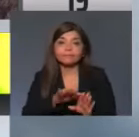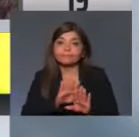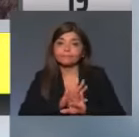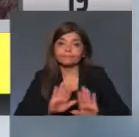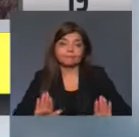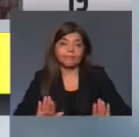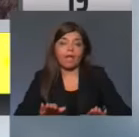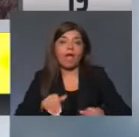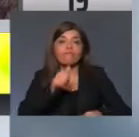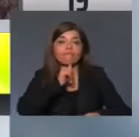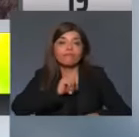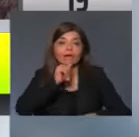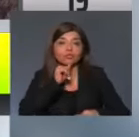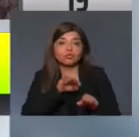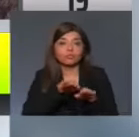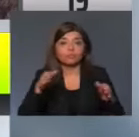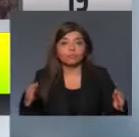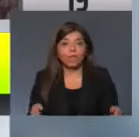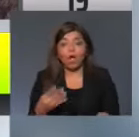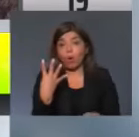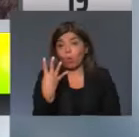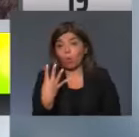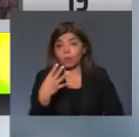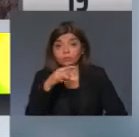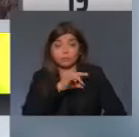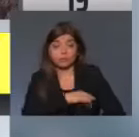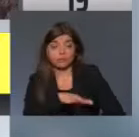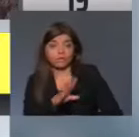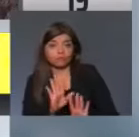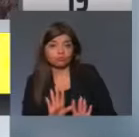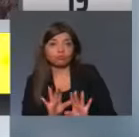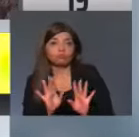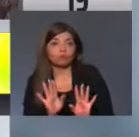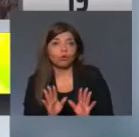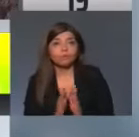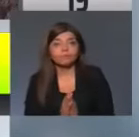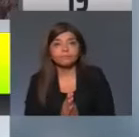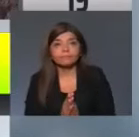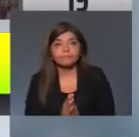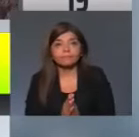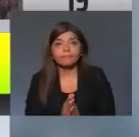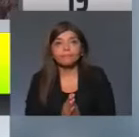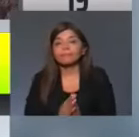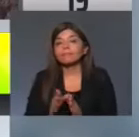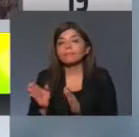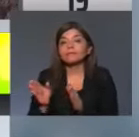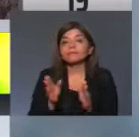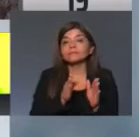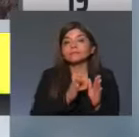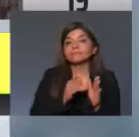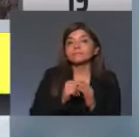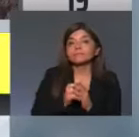Ok. Blanco. Igual muy llamativa esta mesa. Sí, escuchemos. Mario Desbordes.